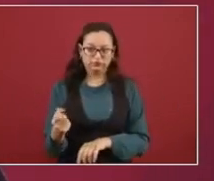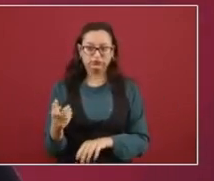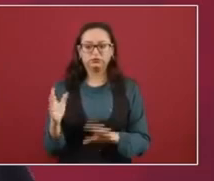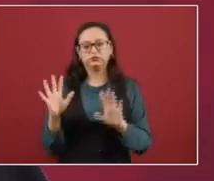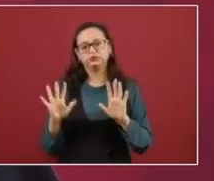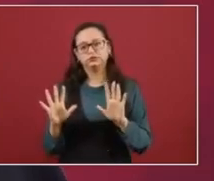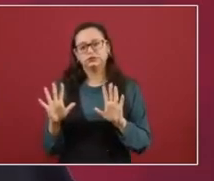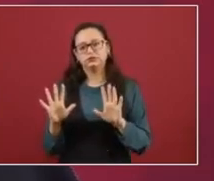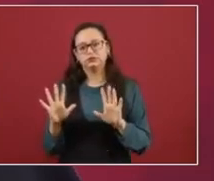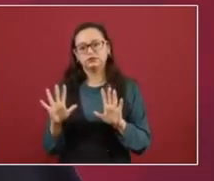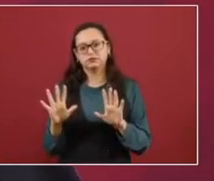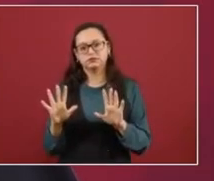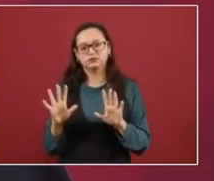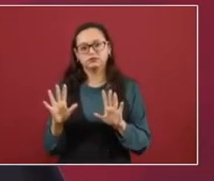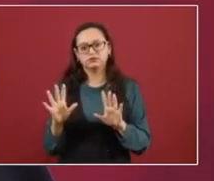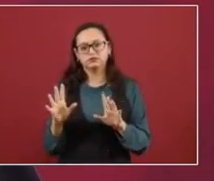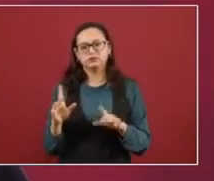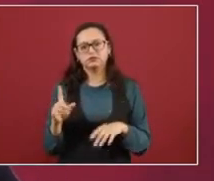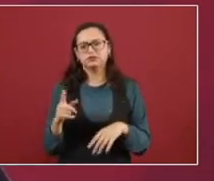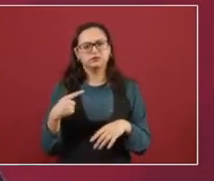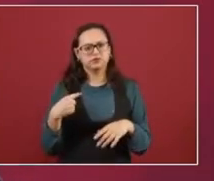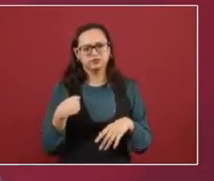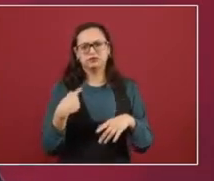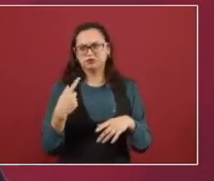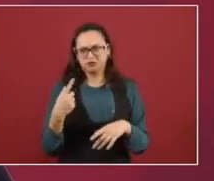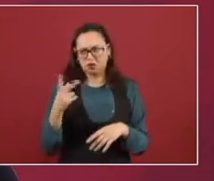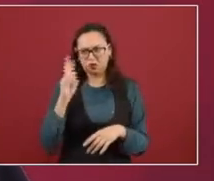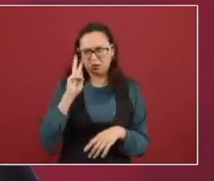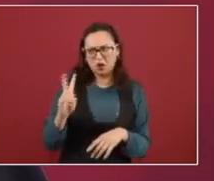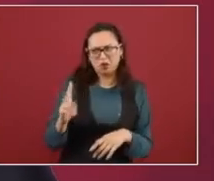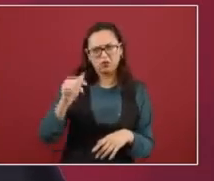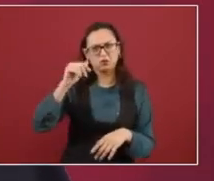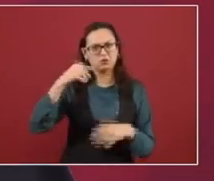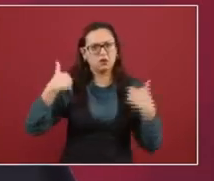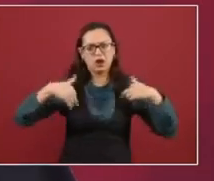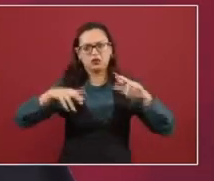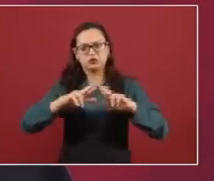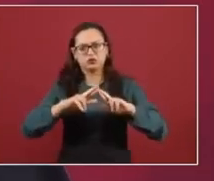hay clases, que los maestros dan clases